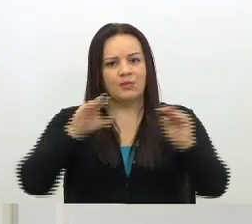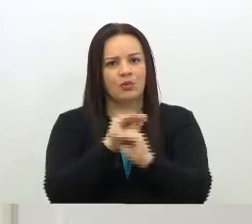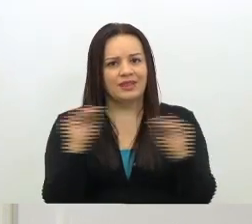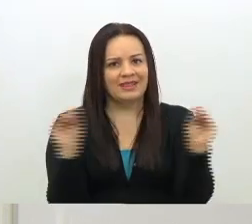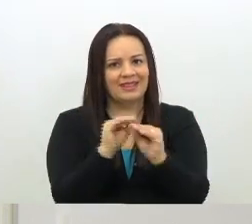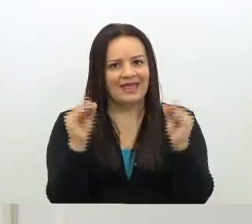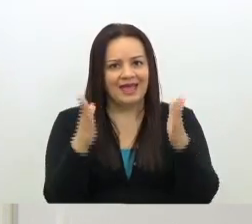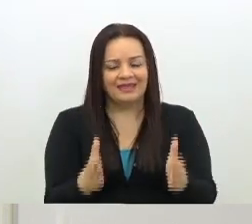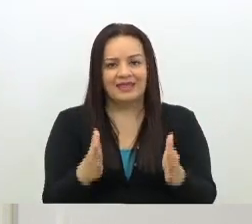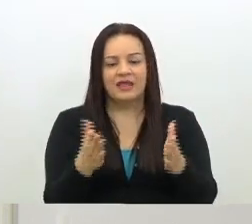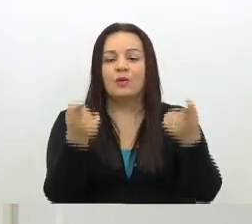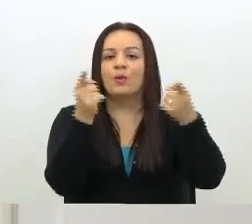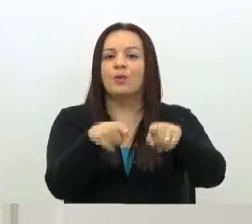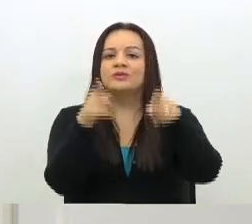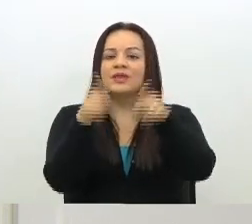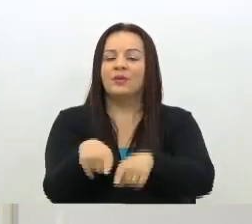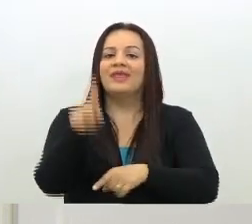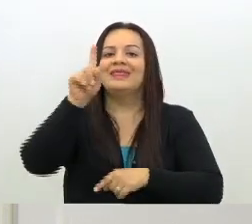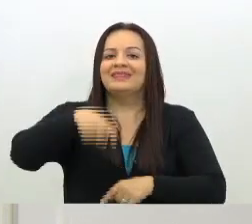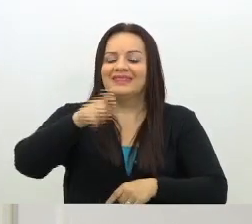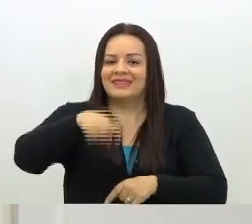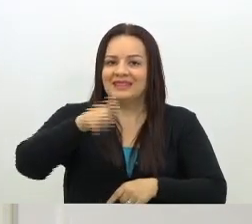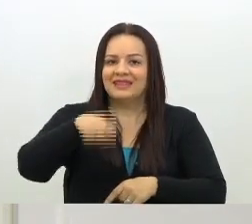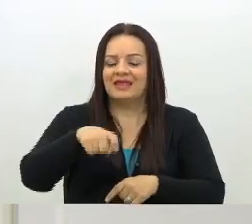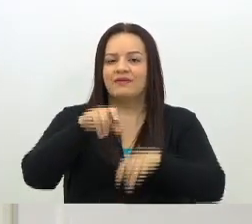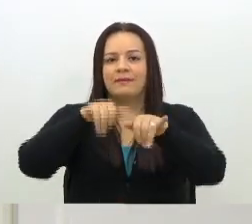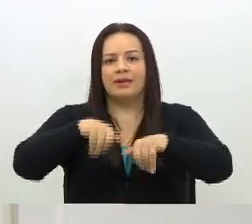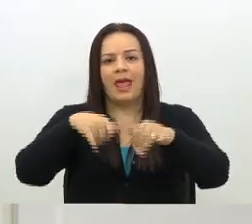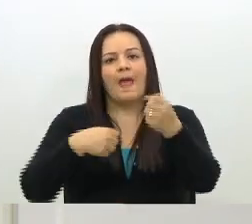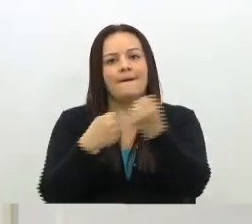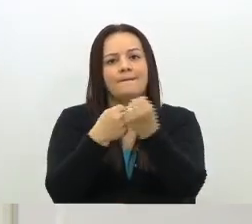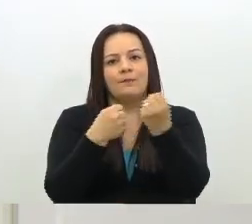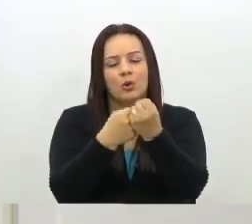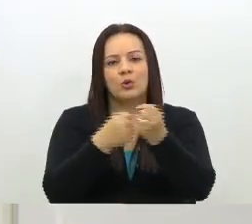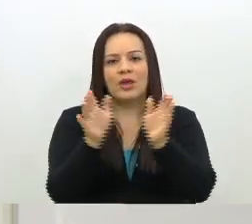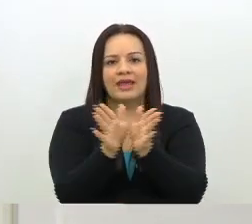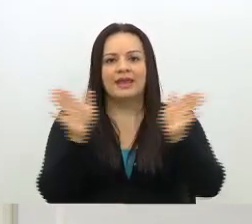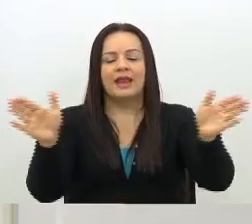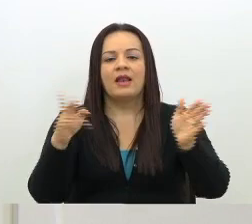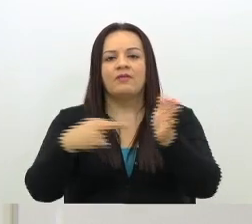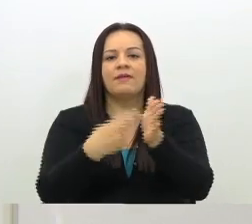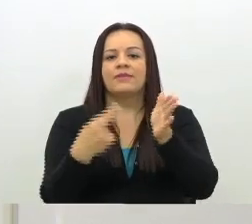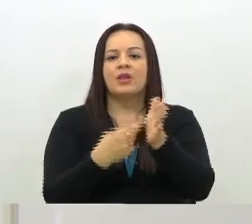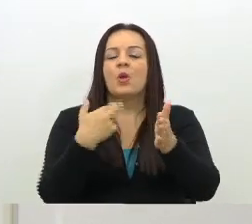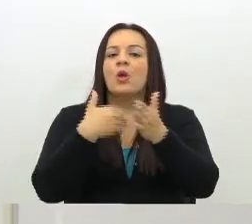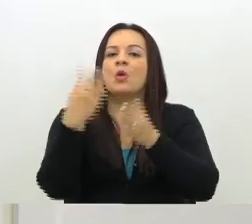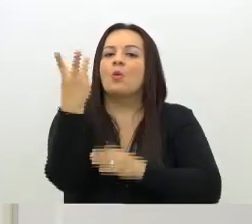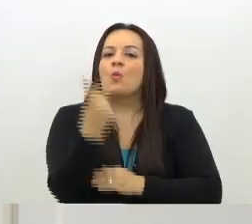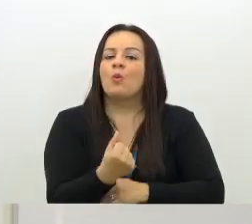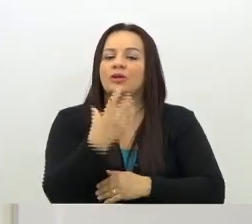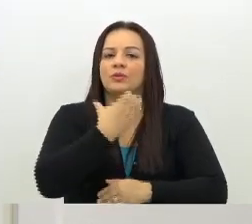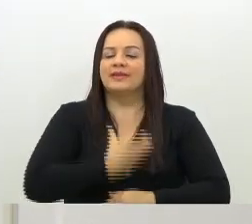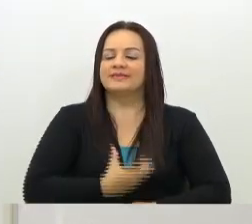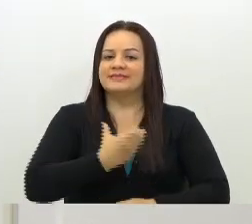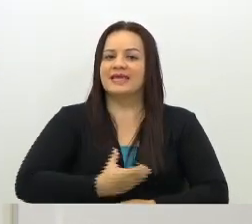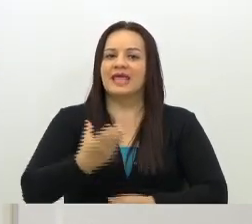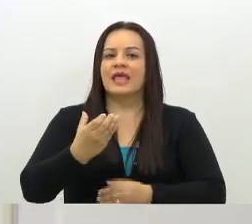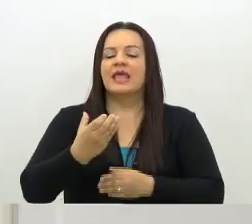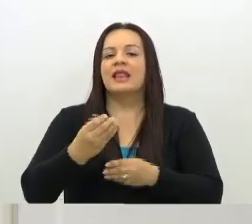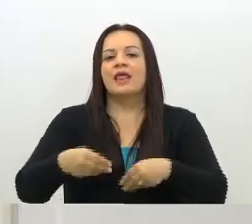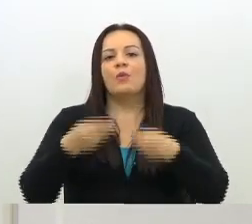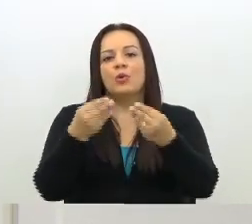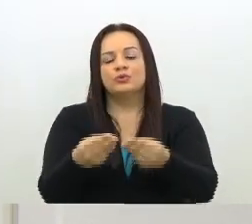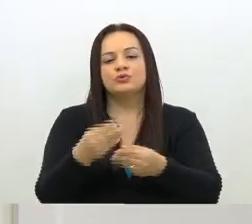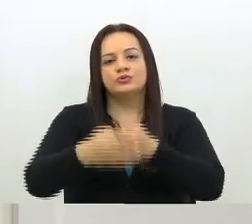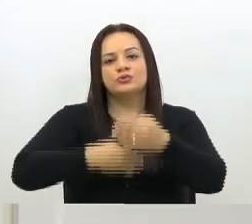en consecuencia, debe merecer apoyo en general, repetimos, de cuantos deseen que la evolución del país